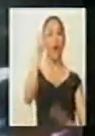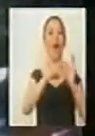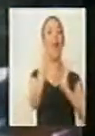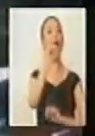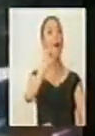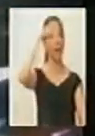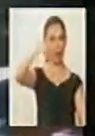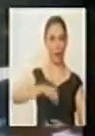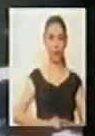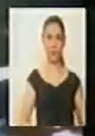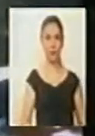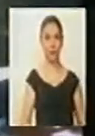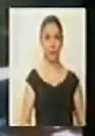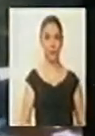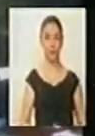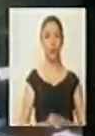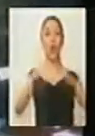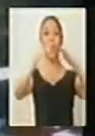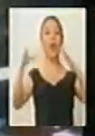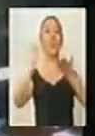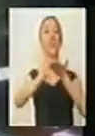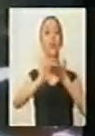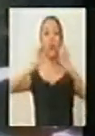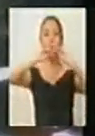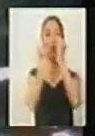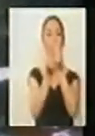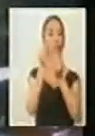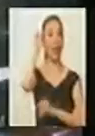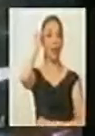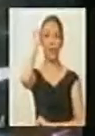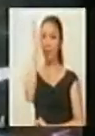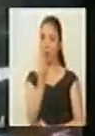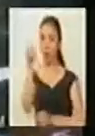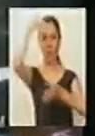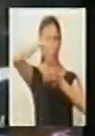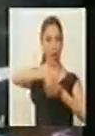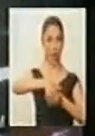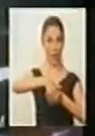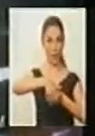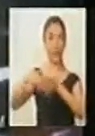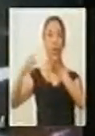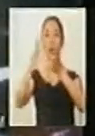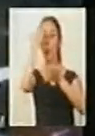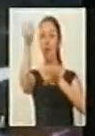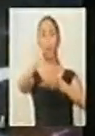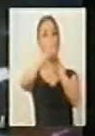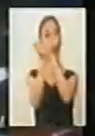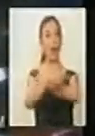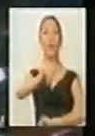va a quedar compuesta por 31 diputados que forman parte del Frente Cambia Jujuy en las dos